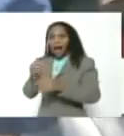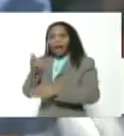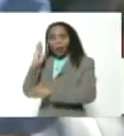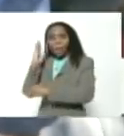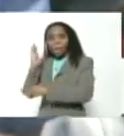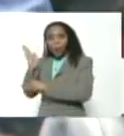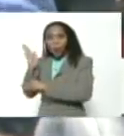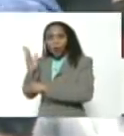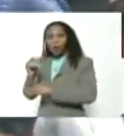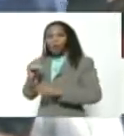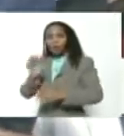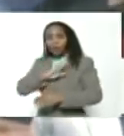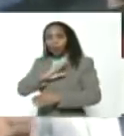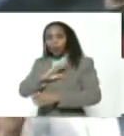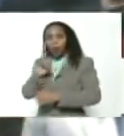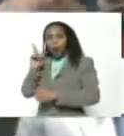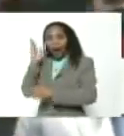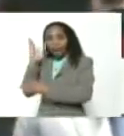y lo considere.